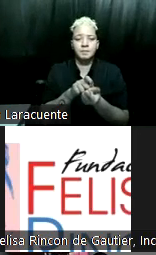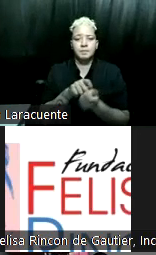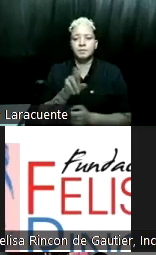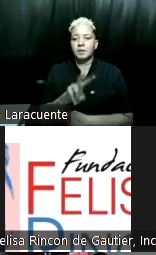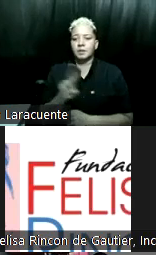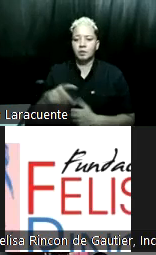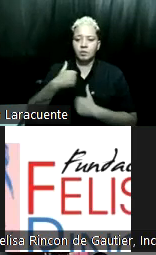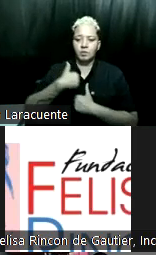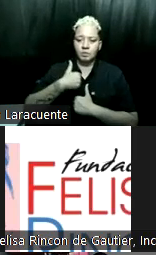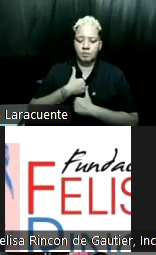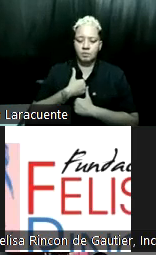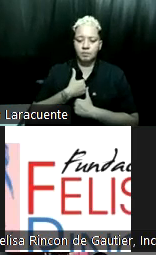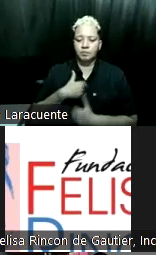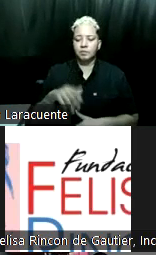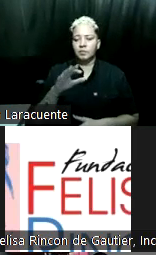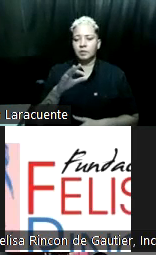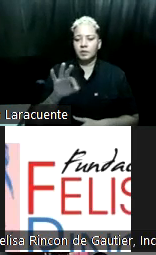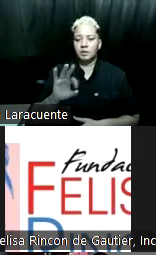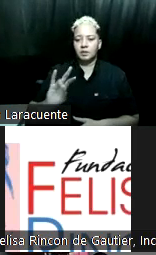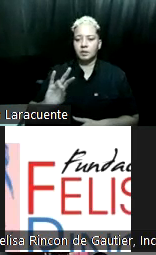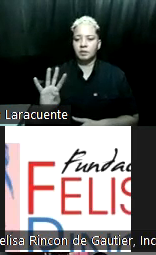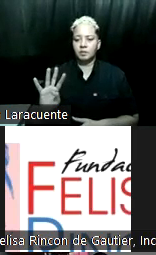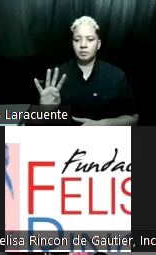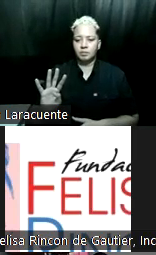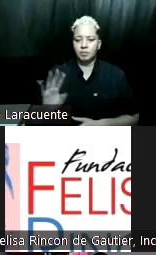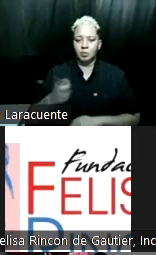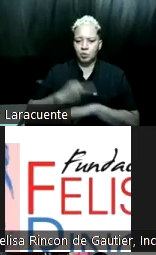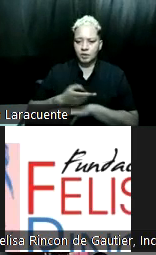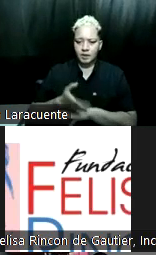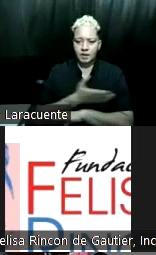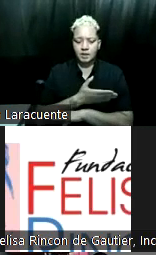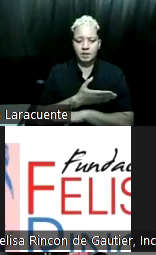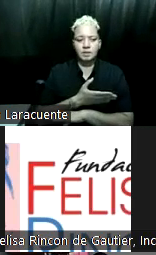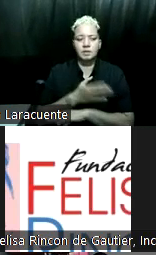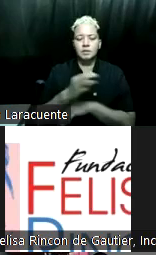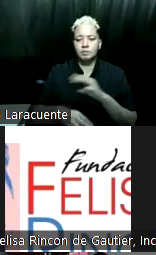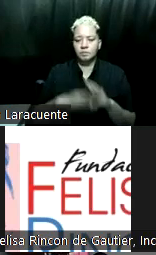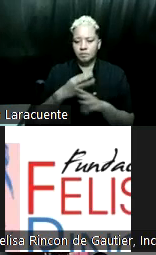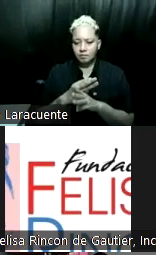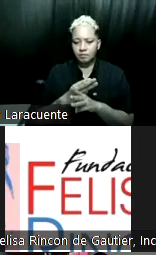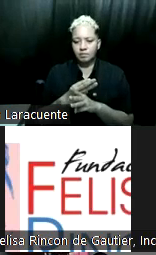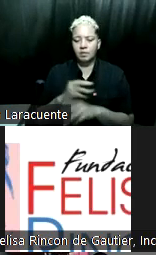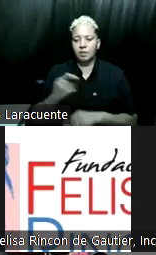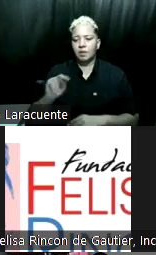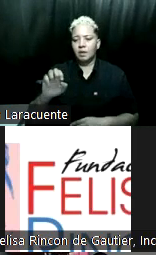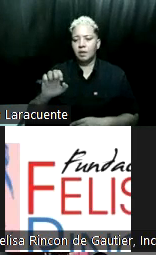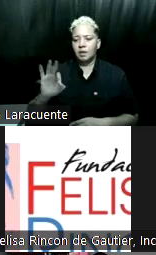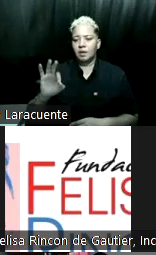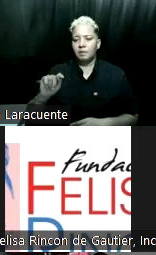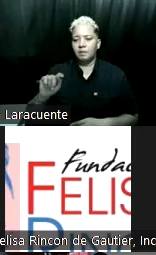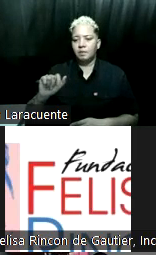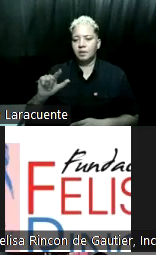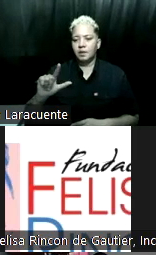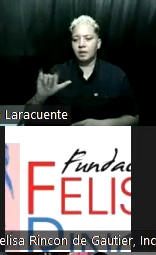de mayo de 1974, unos días antes del mundial, Neftalí Rivera de los Piratas